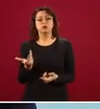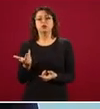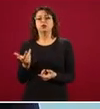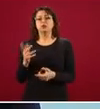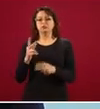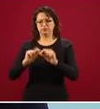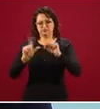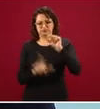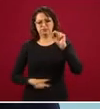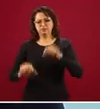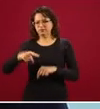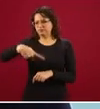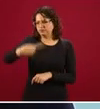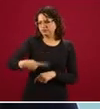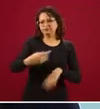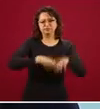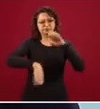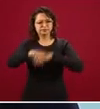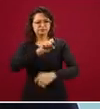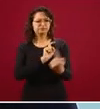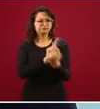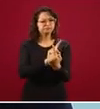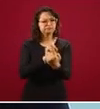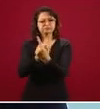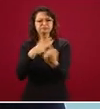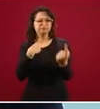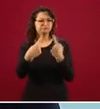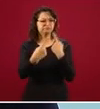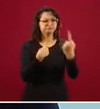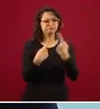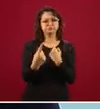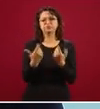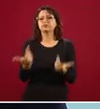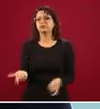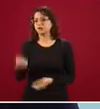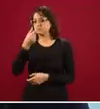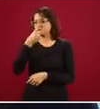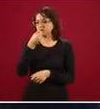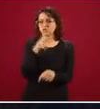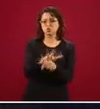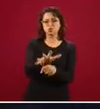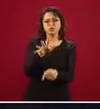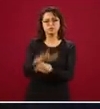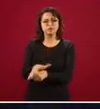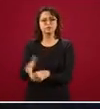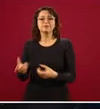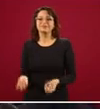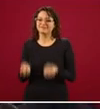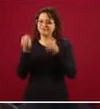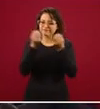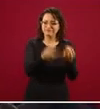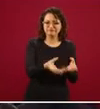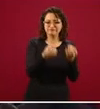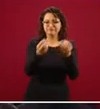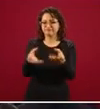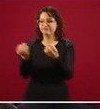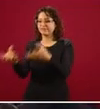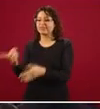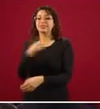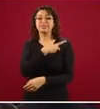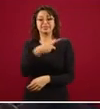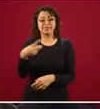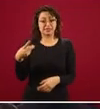proveedores nacionales a fin de garantizar el abastecimiento inmediato de los productos en la medida en que ya no